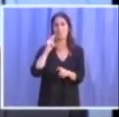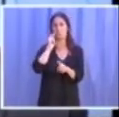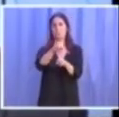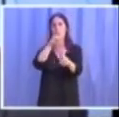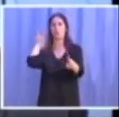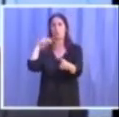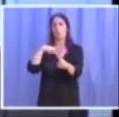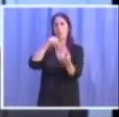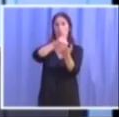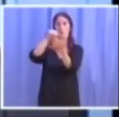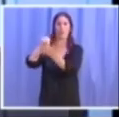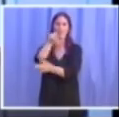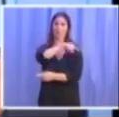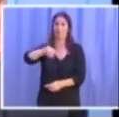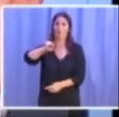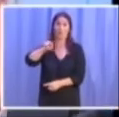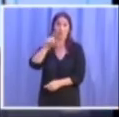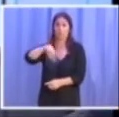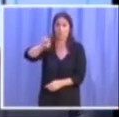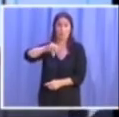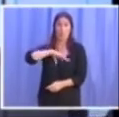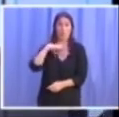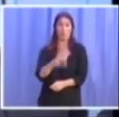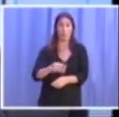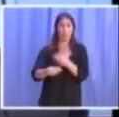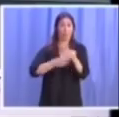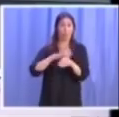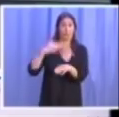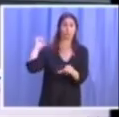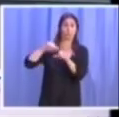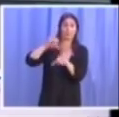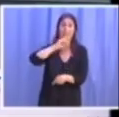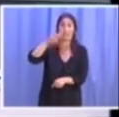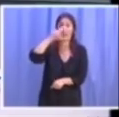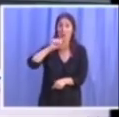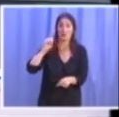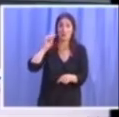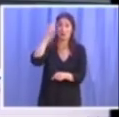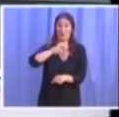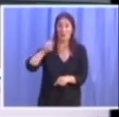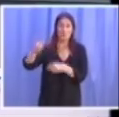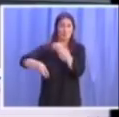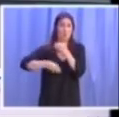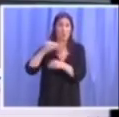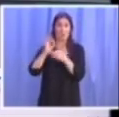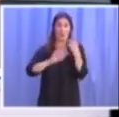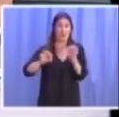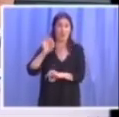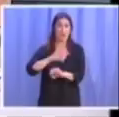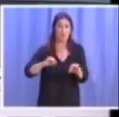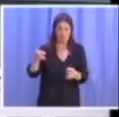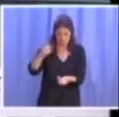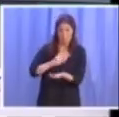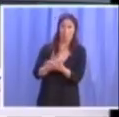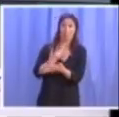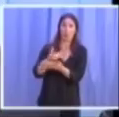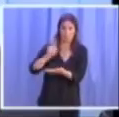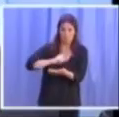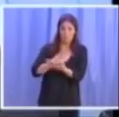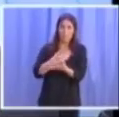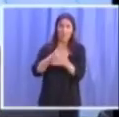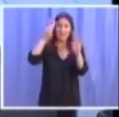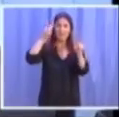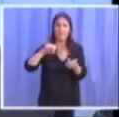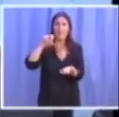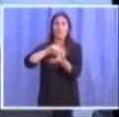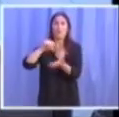que ustedes no fueron capaces de levantar en 13 años. En 13 años no hice absolutamente nada. Le estoy hablando, por ejemplo, de la ciudad de la ciencia y el